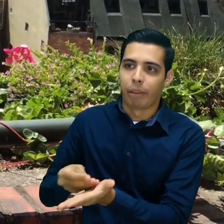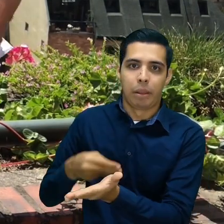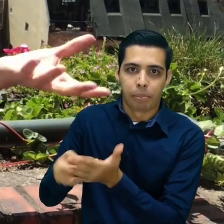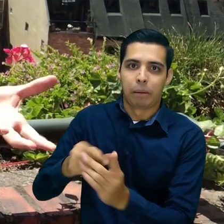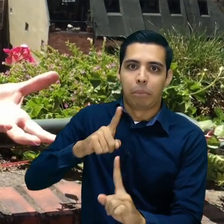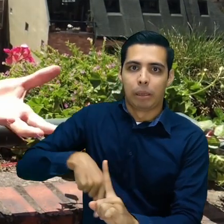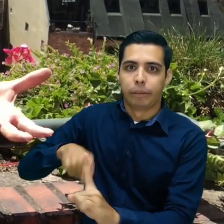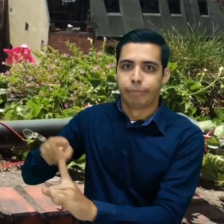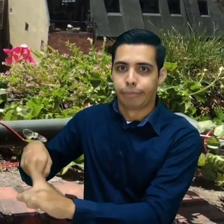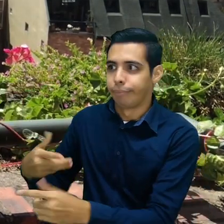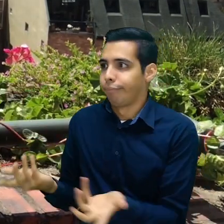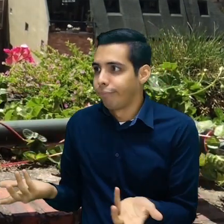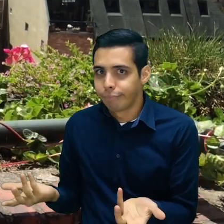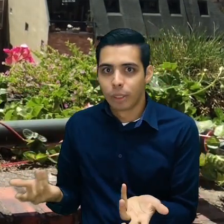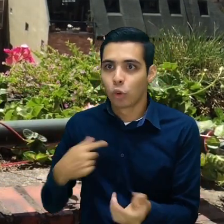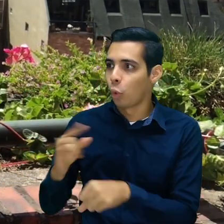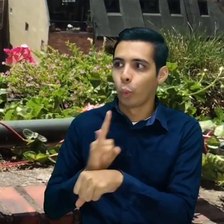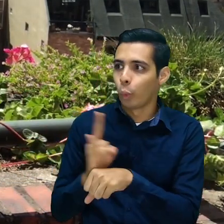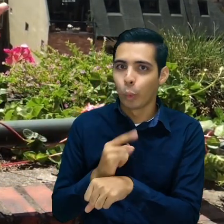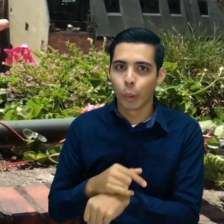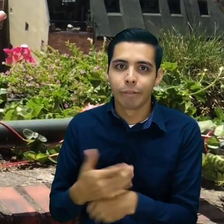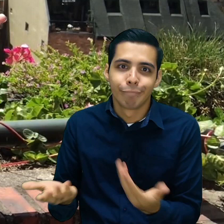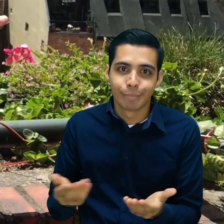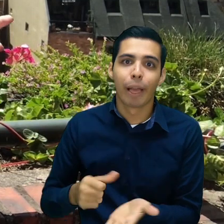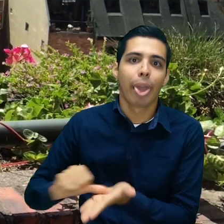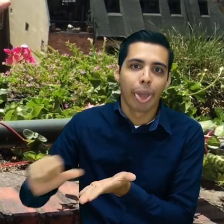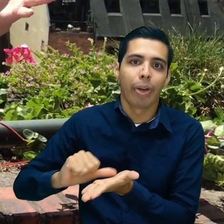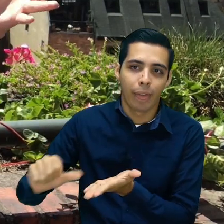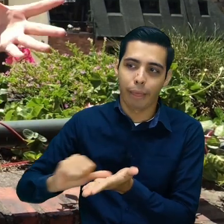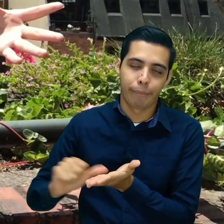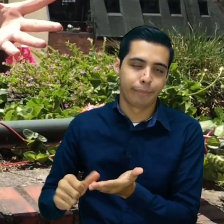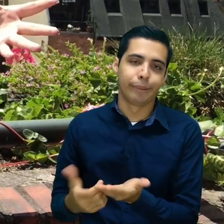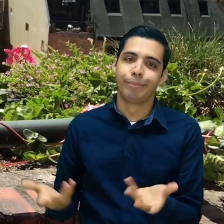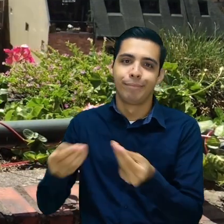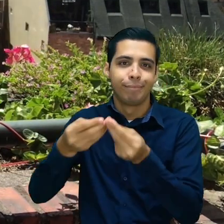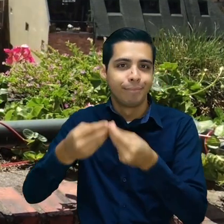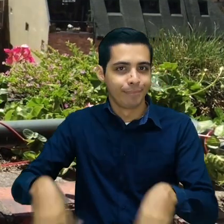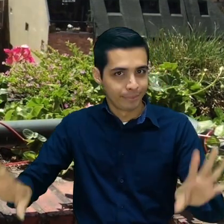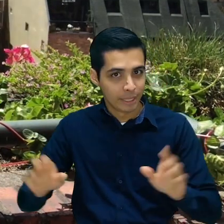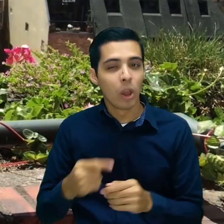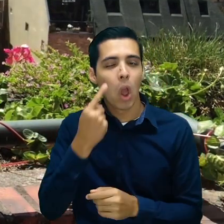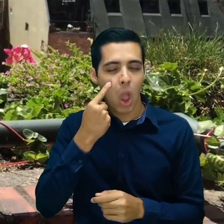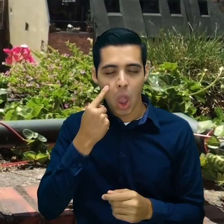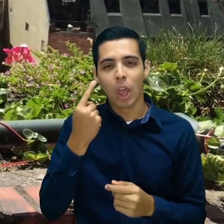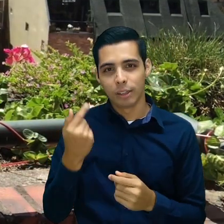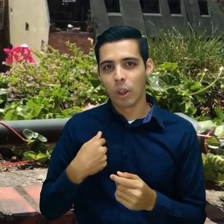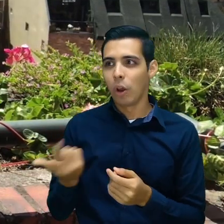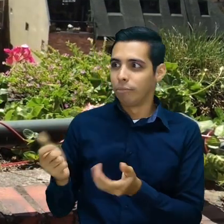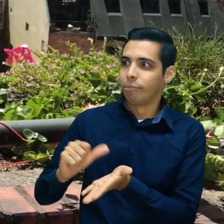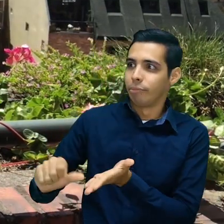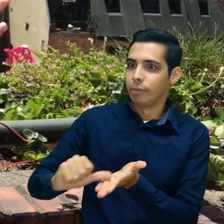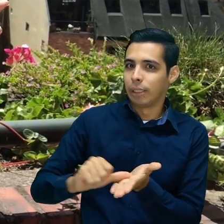que no aprovechamos al 100, pero que al final también suman unas cantidades un poco más grandes de dinero que los gastos hormiga y que nos van a